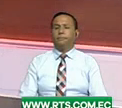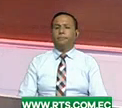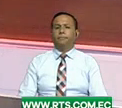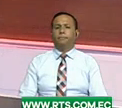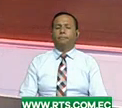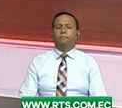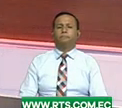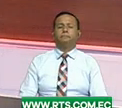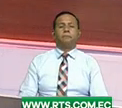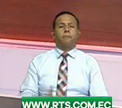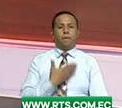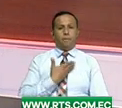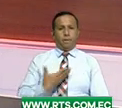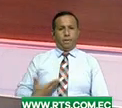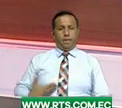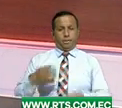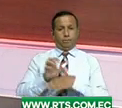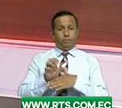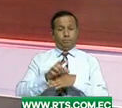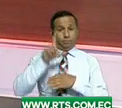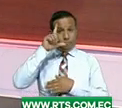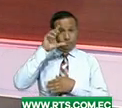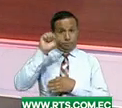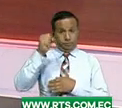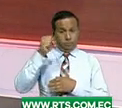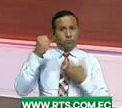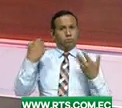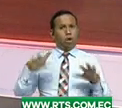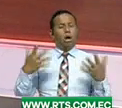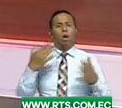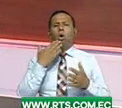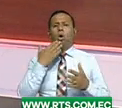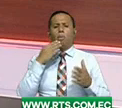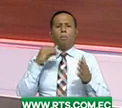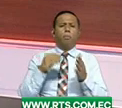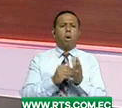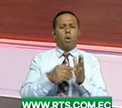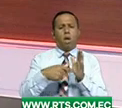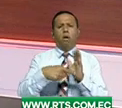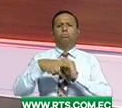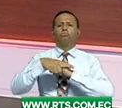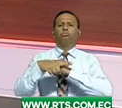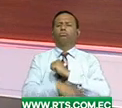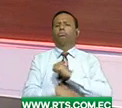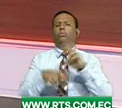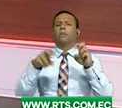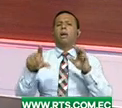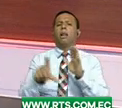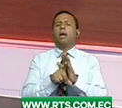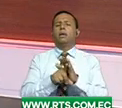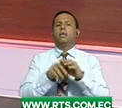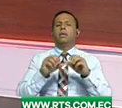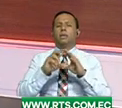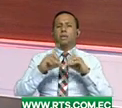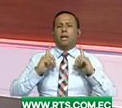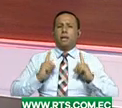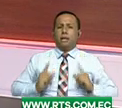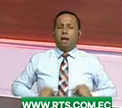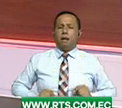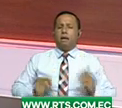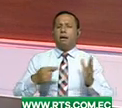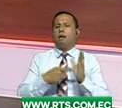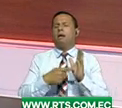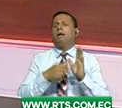El presidente Guillermo Lasso suscribió la sanción de la Ley de Carrera Sanitaria para su publicación en el registro oficial.